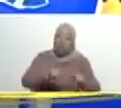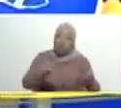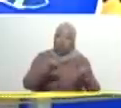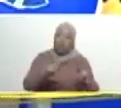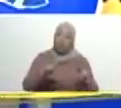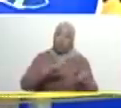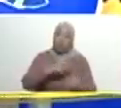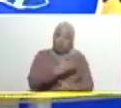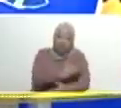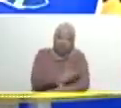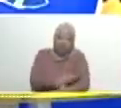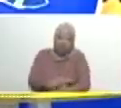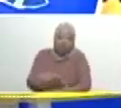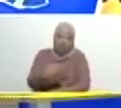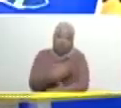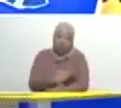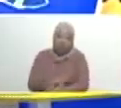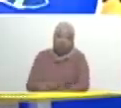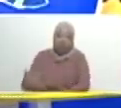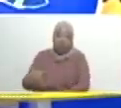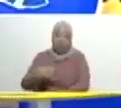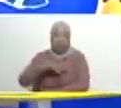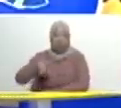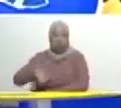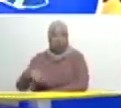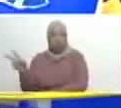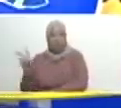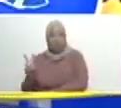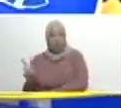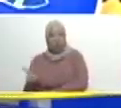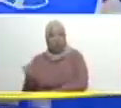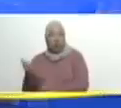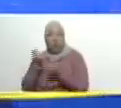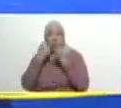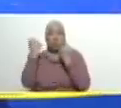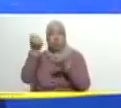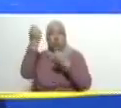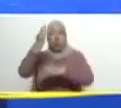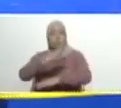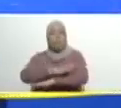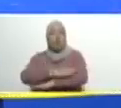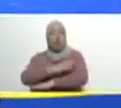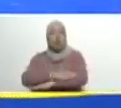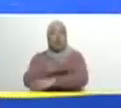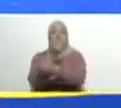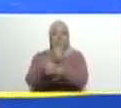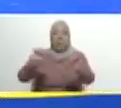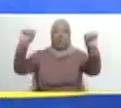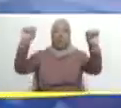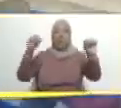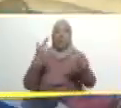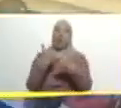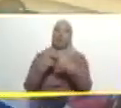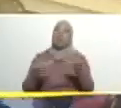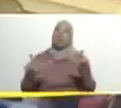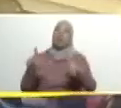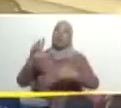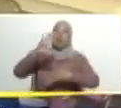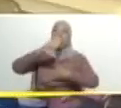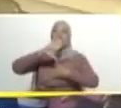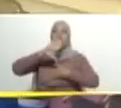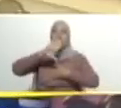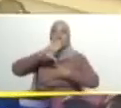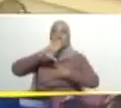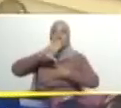Corre por nuestra sangre, primera ministra, la sangre rebelde y digna de los libertadores de América. Y